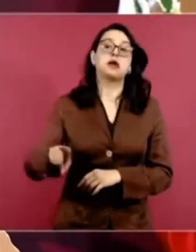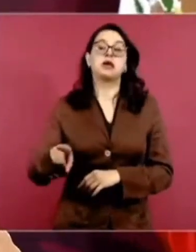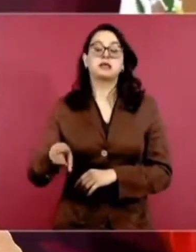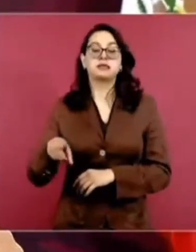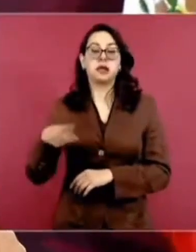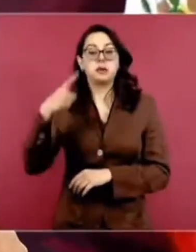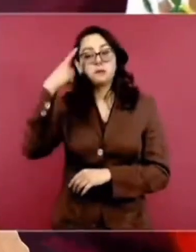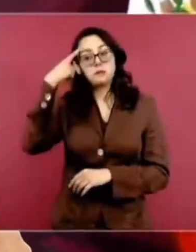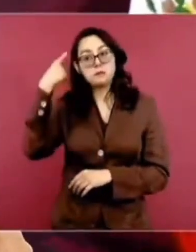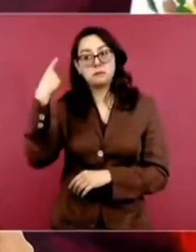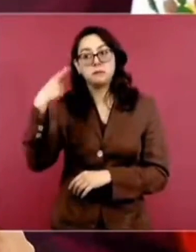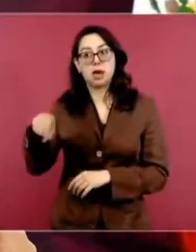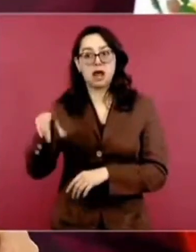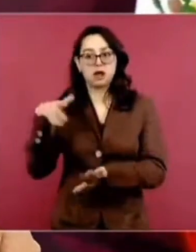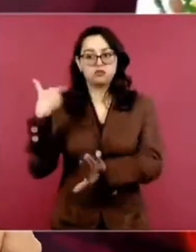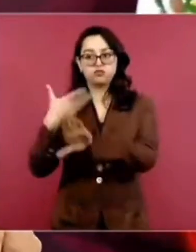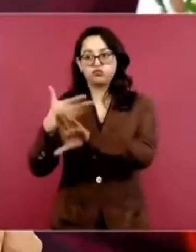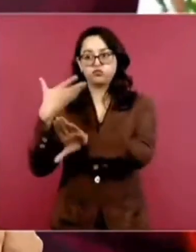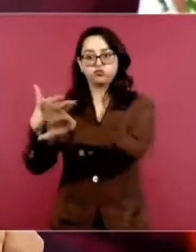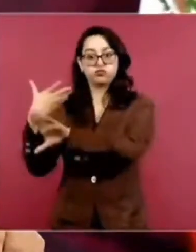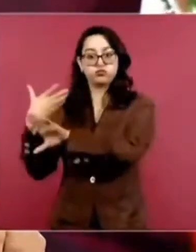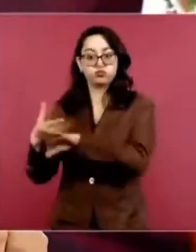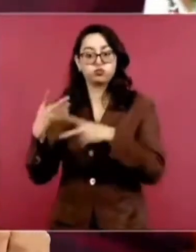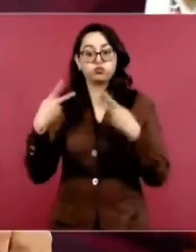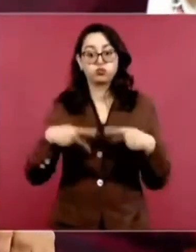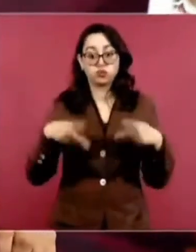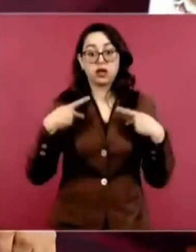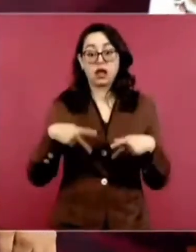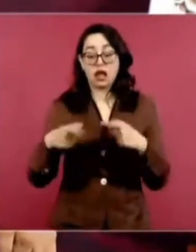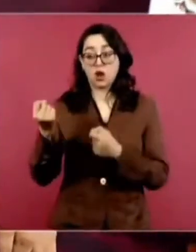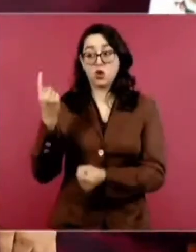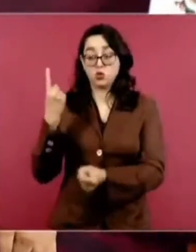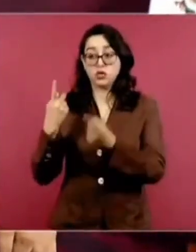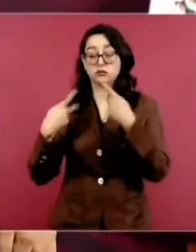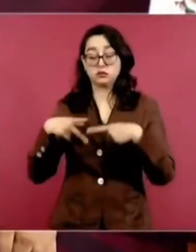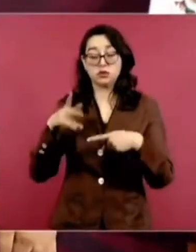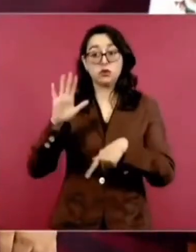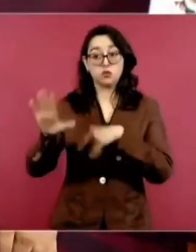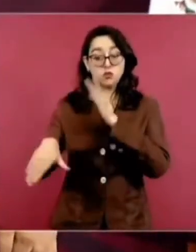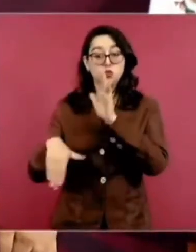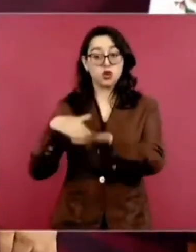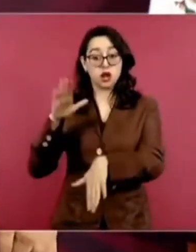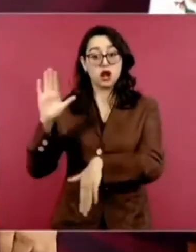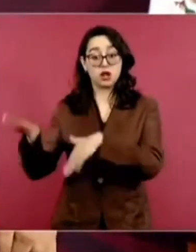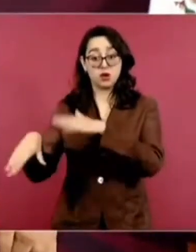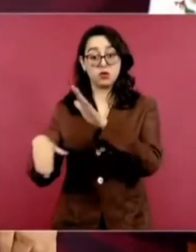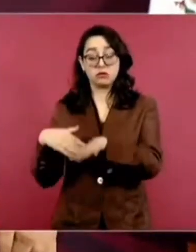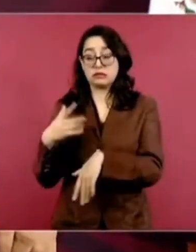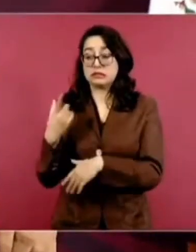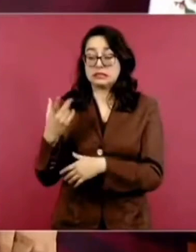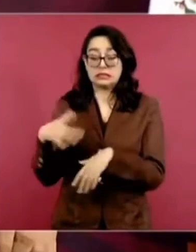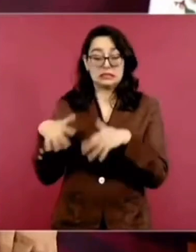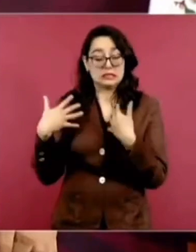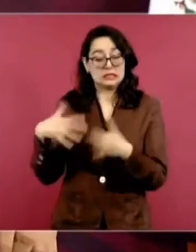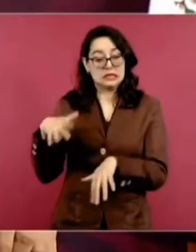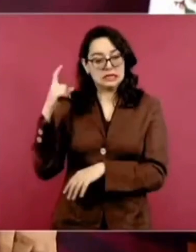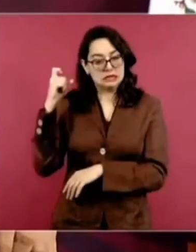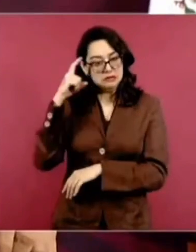porque hubo protestas y hubo incluso muertos en esa elección en